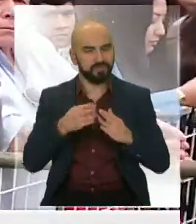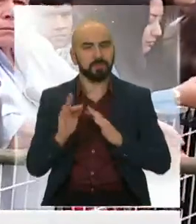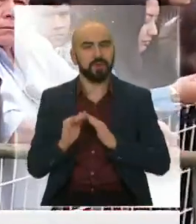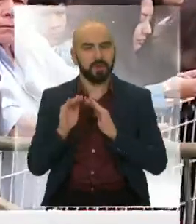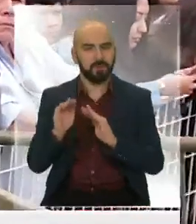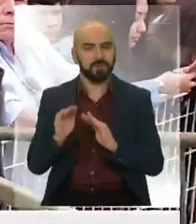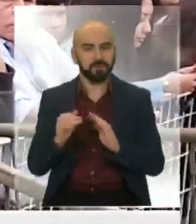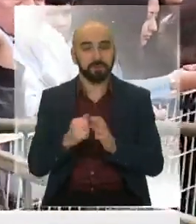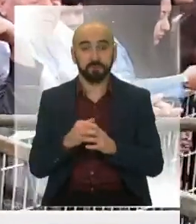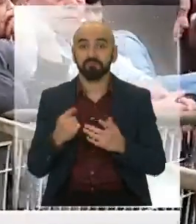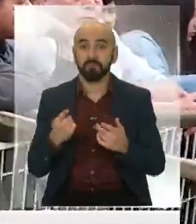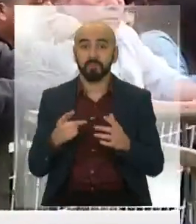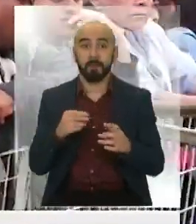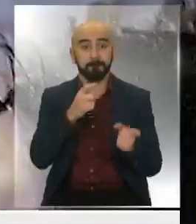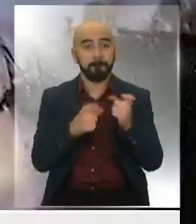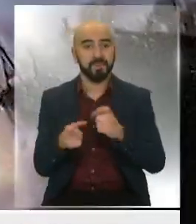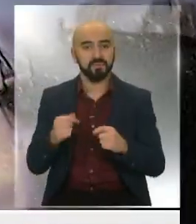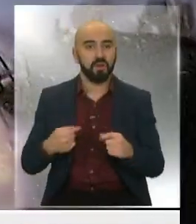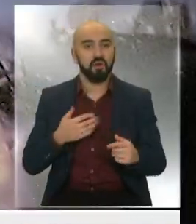Comprometió a la gente,